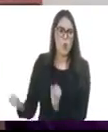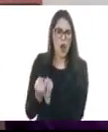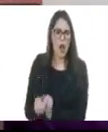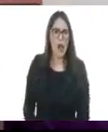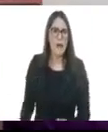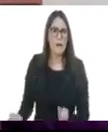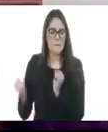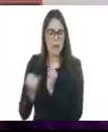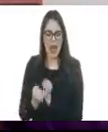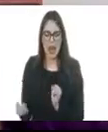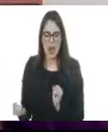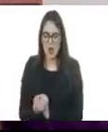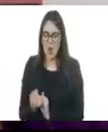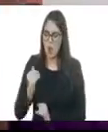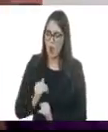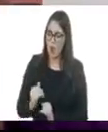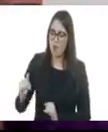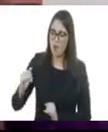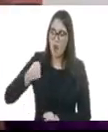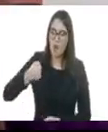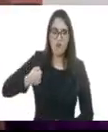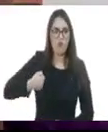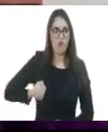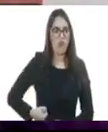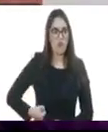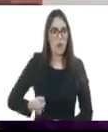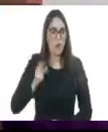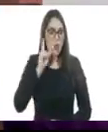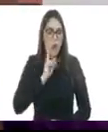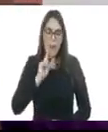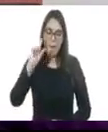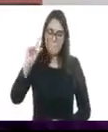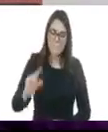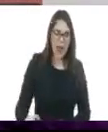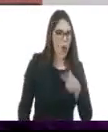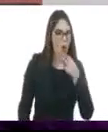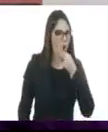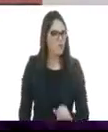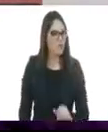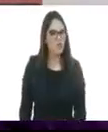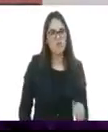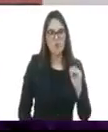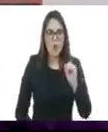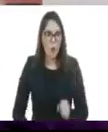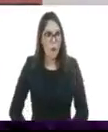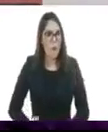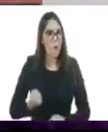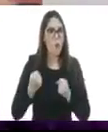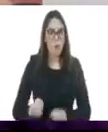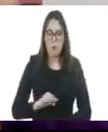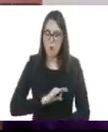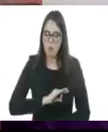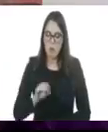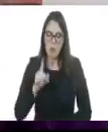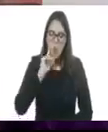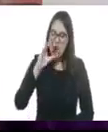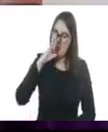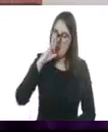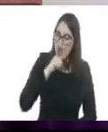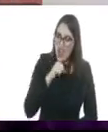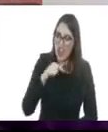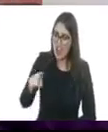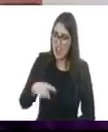el poder patriarcal, desde las estructuras básicas del poder. Es decir, los indígenas son pobrecitos